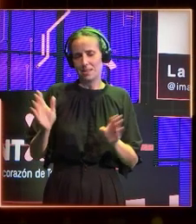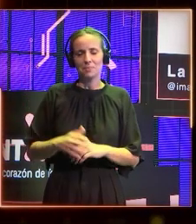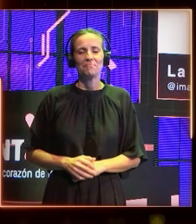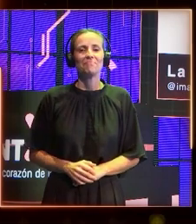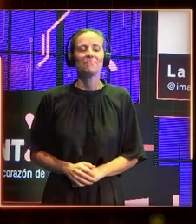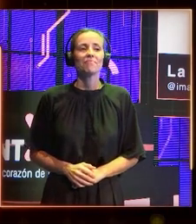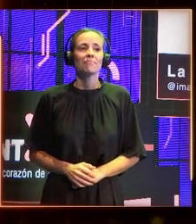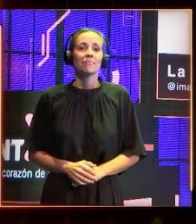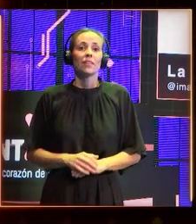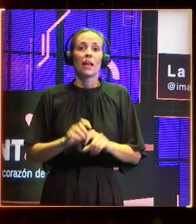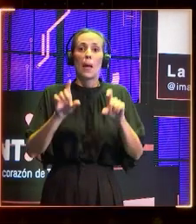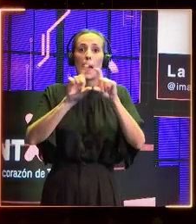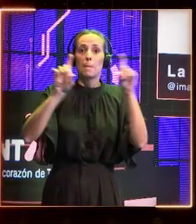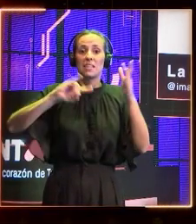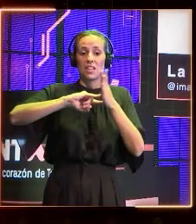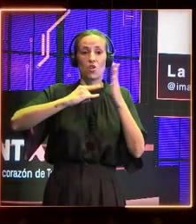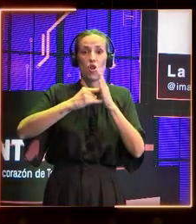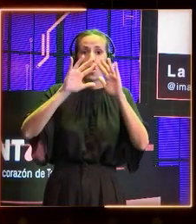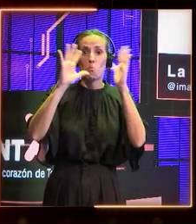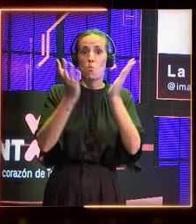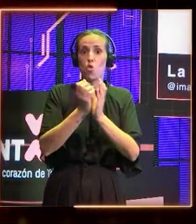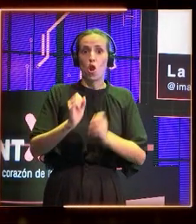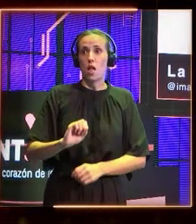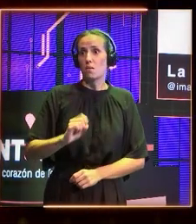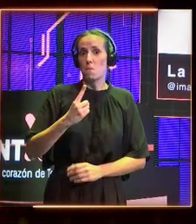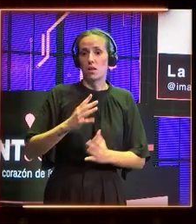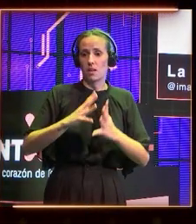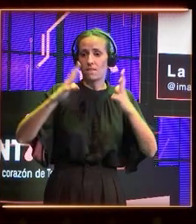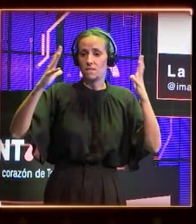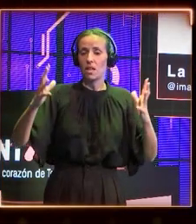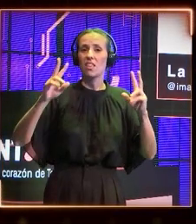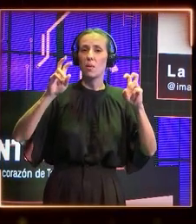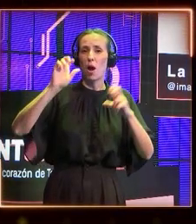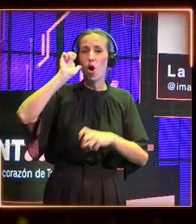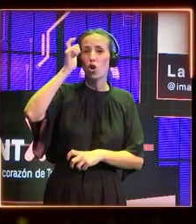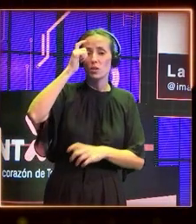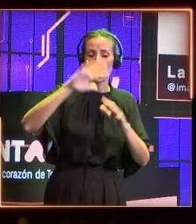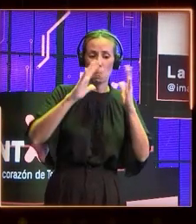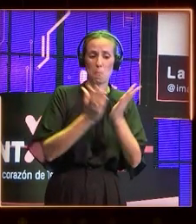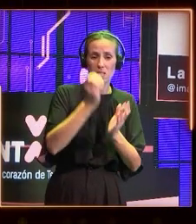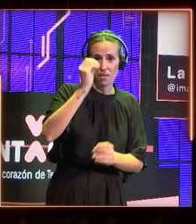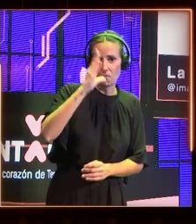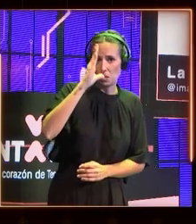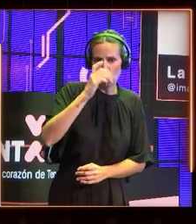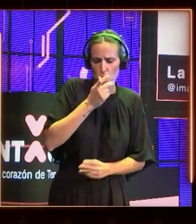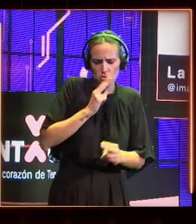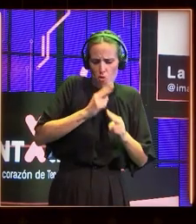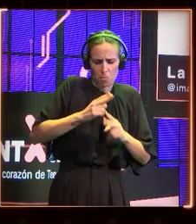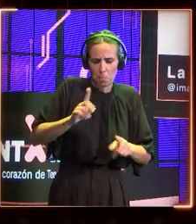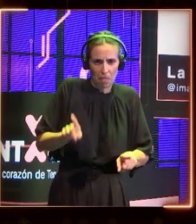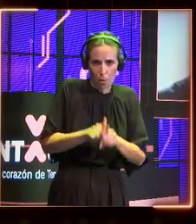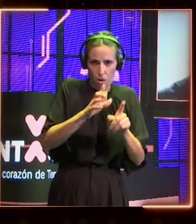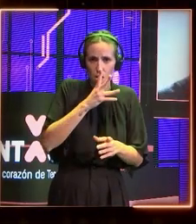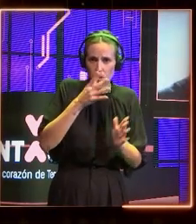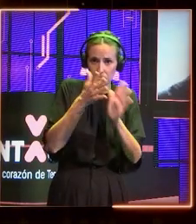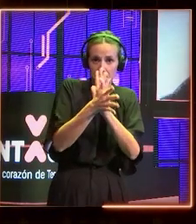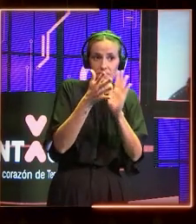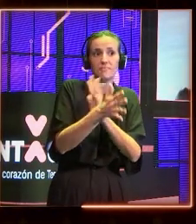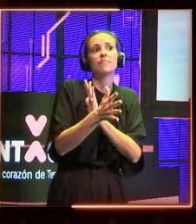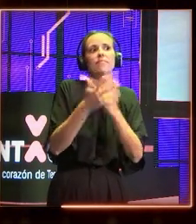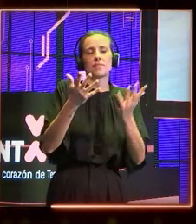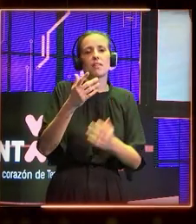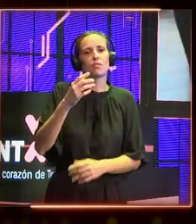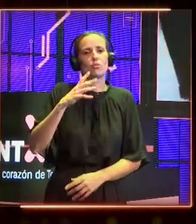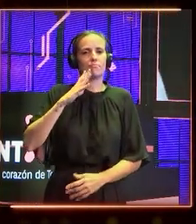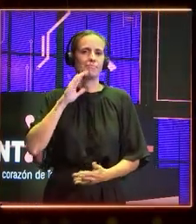la mayor empresa tecnológica del mundo entre en este concepto de metaverso o como queramos llamarle que ahora veremos evidentemente pues le da mucha